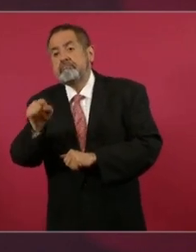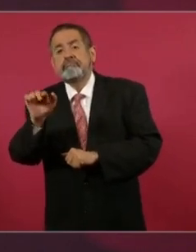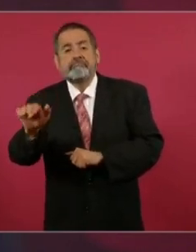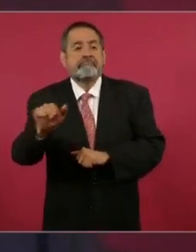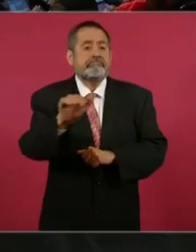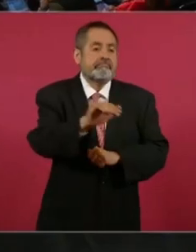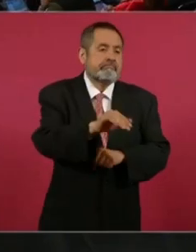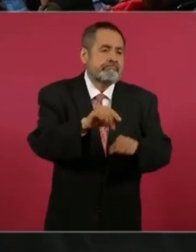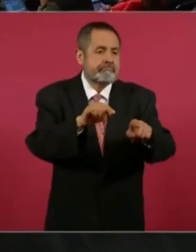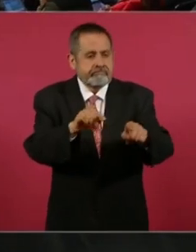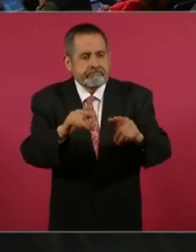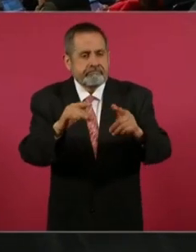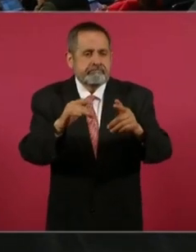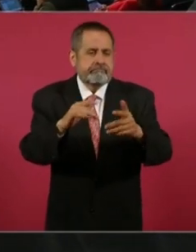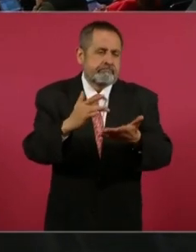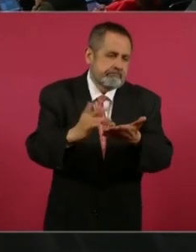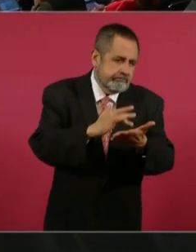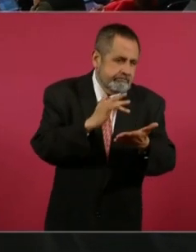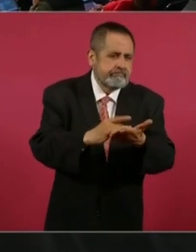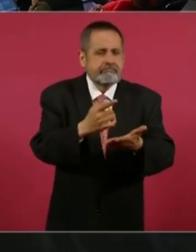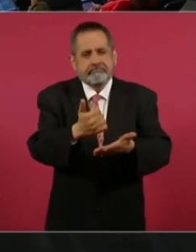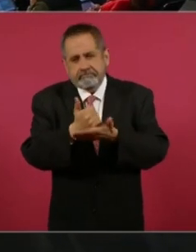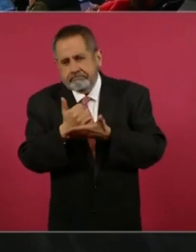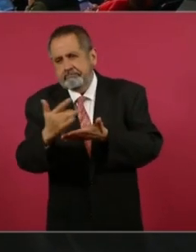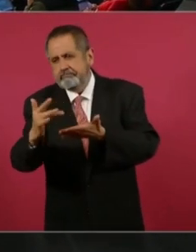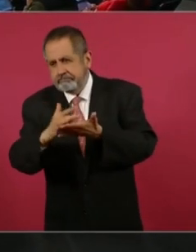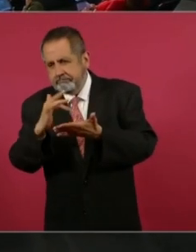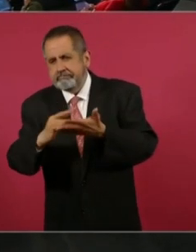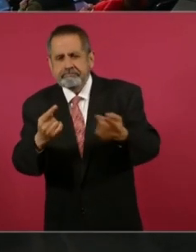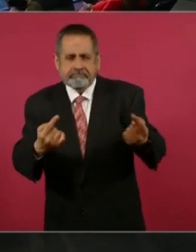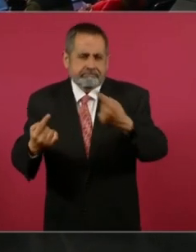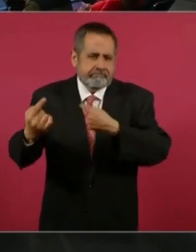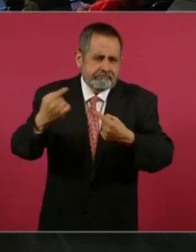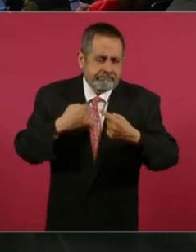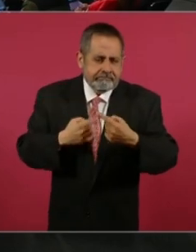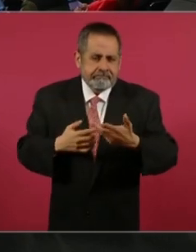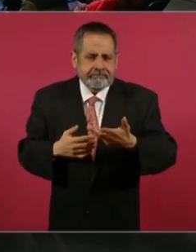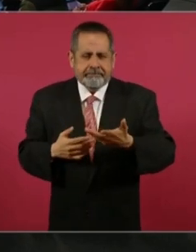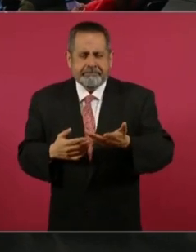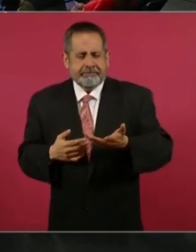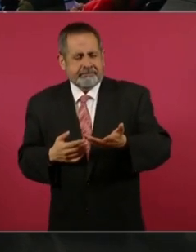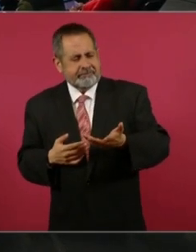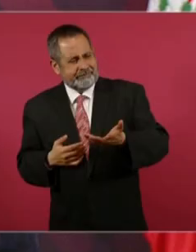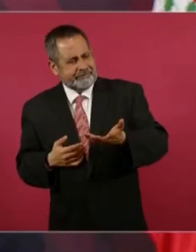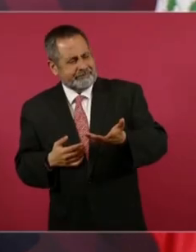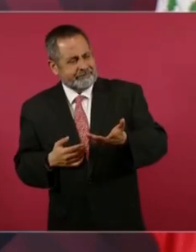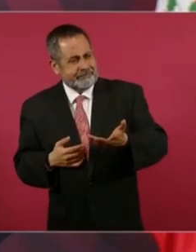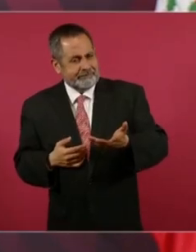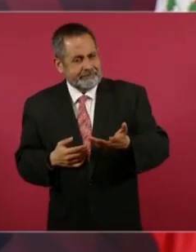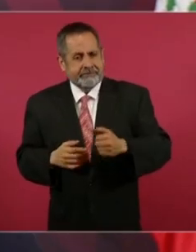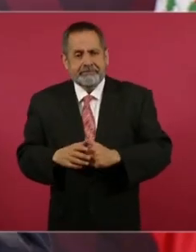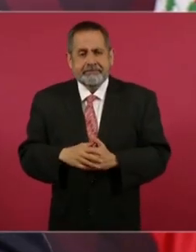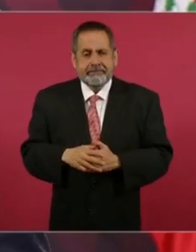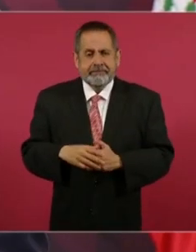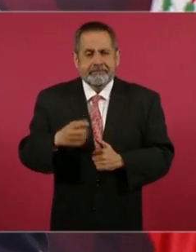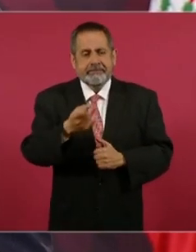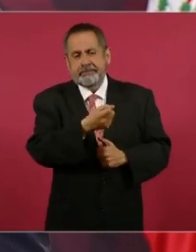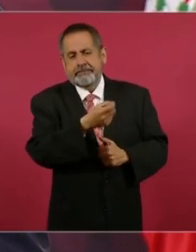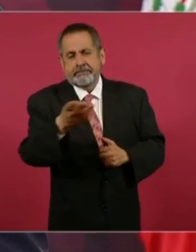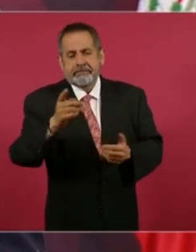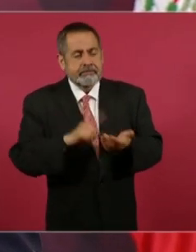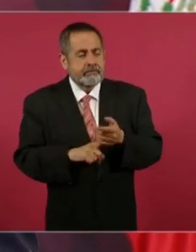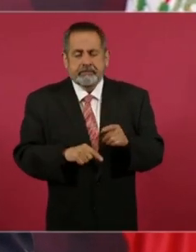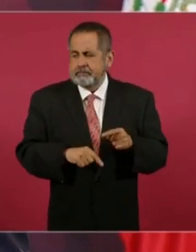declinaran a su favor. Y empezó a recibir algunos de los